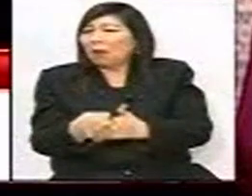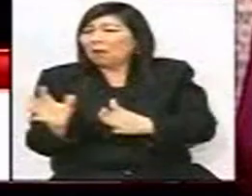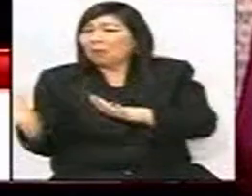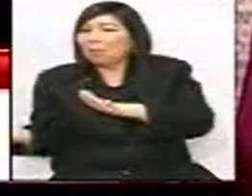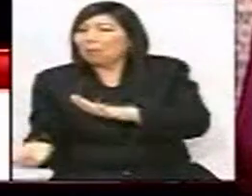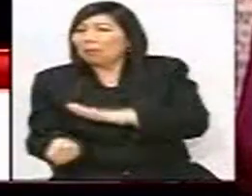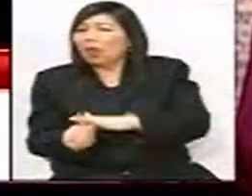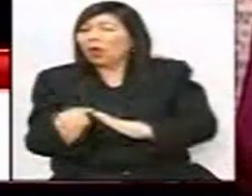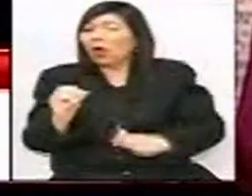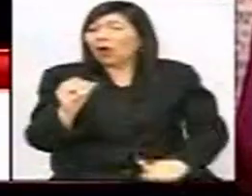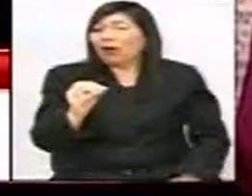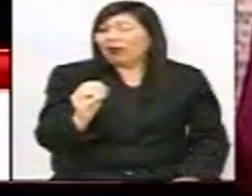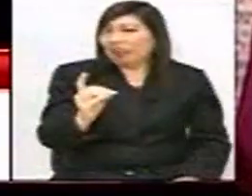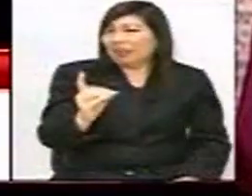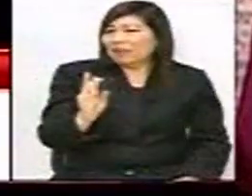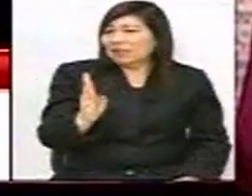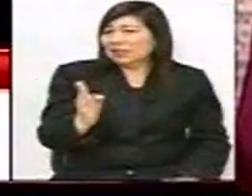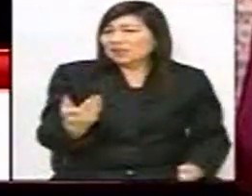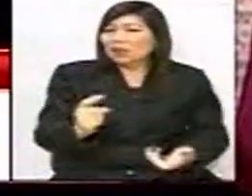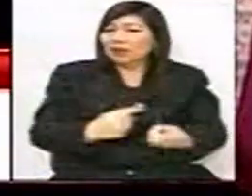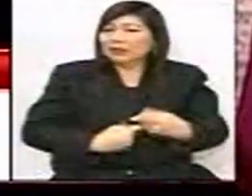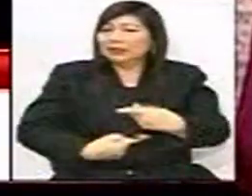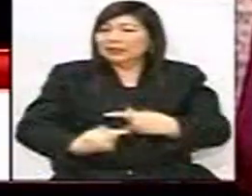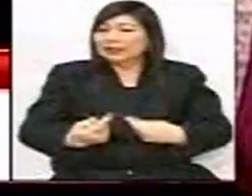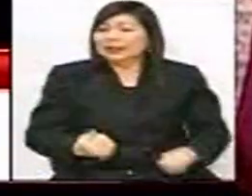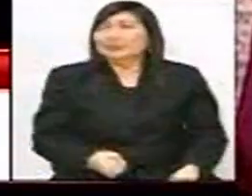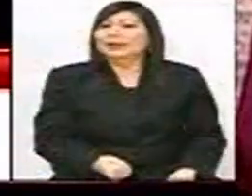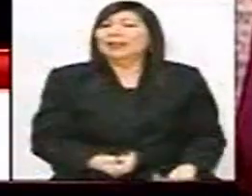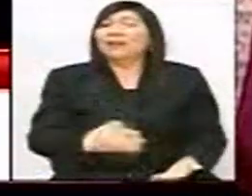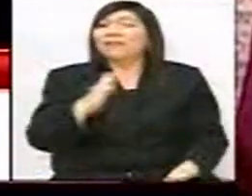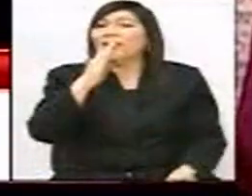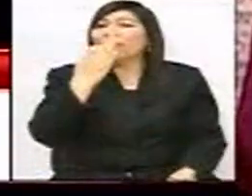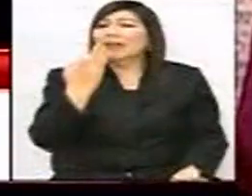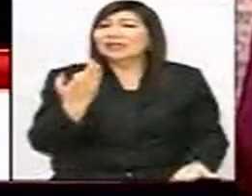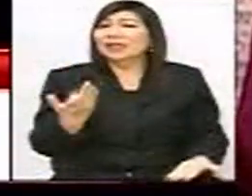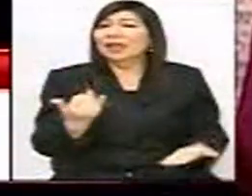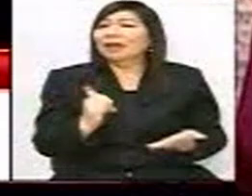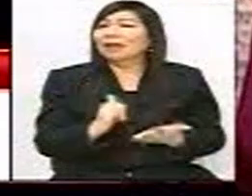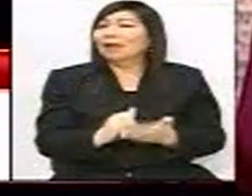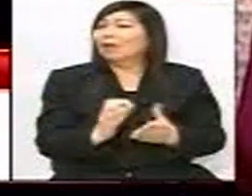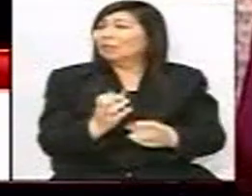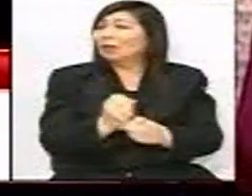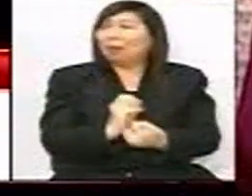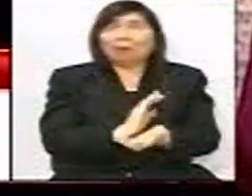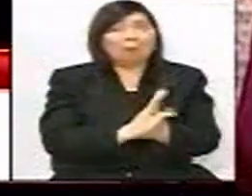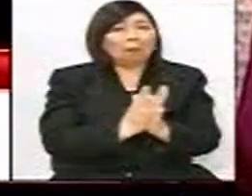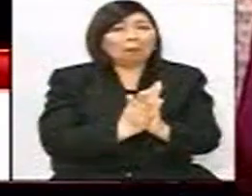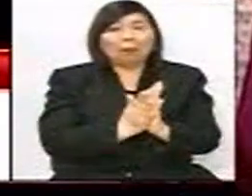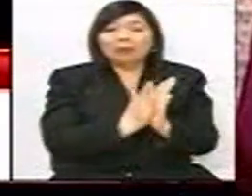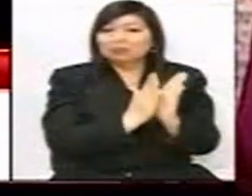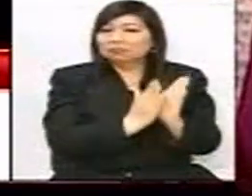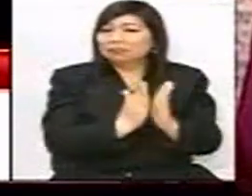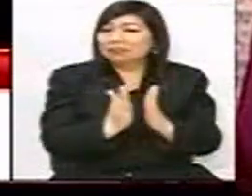coimas, la empresa OAS, y que después transfirió a una empresa francesa, que no se tomó ninguna determinación para que se haga